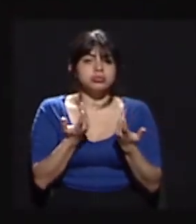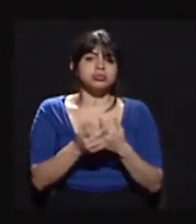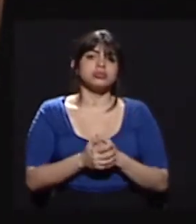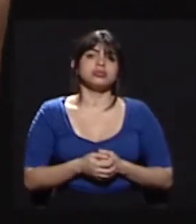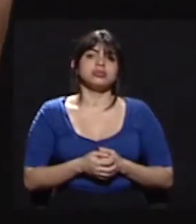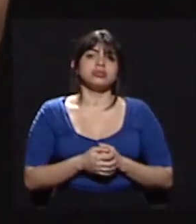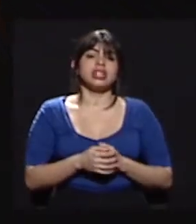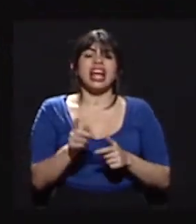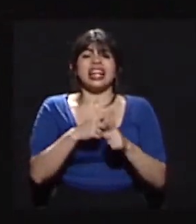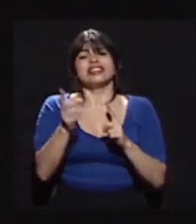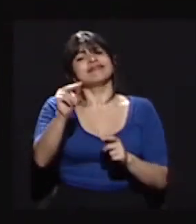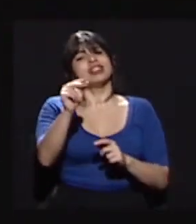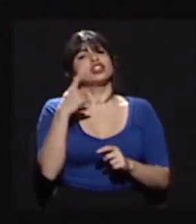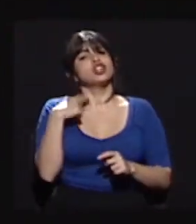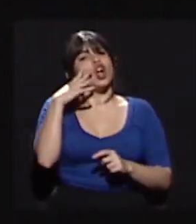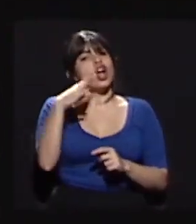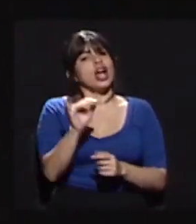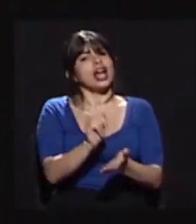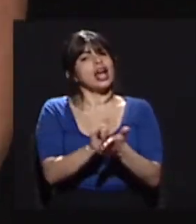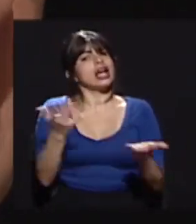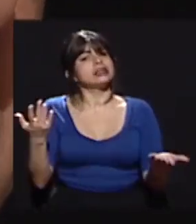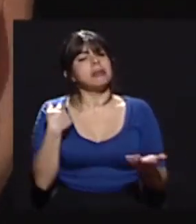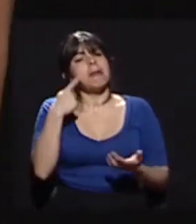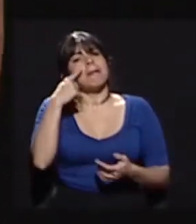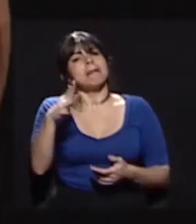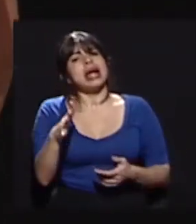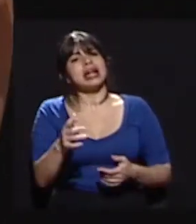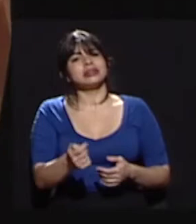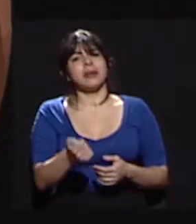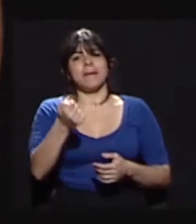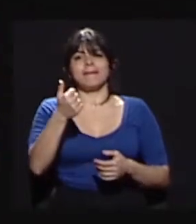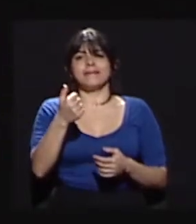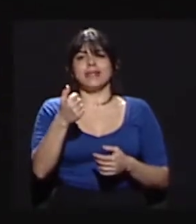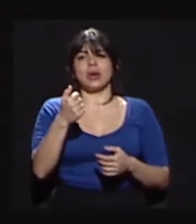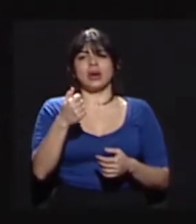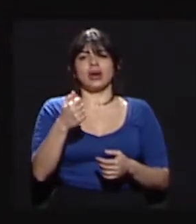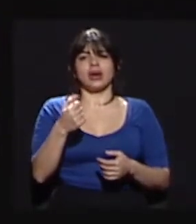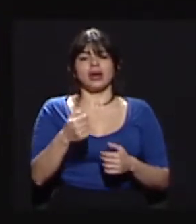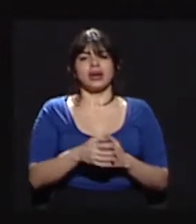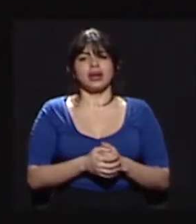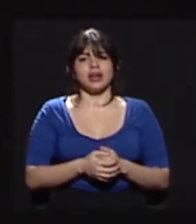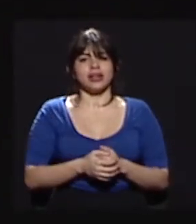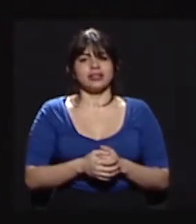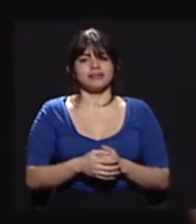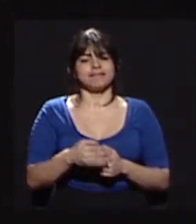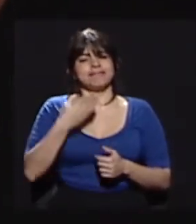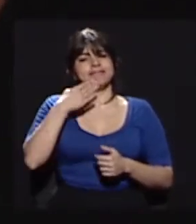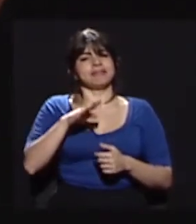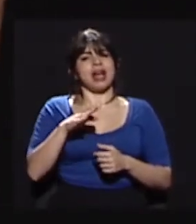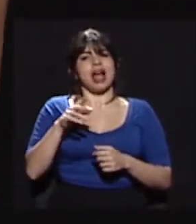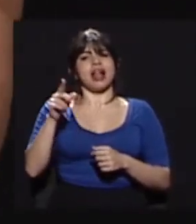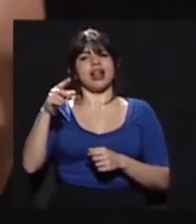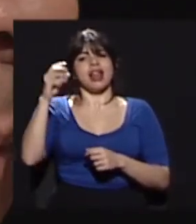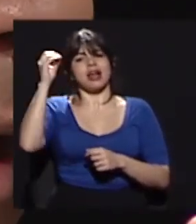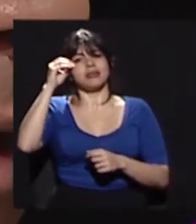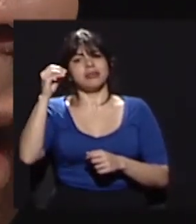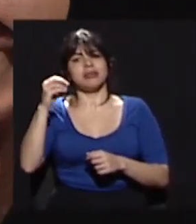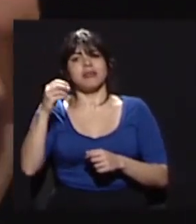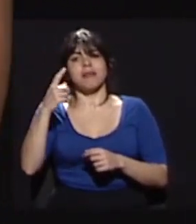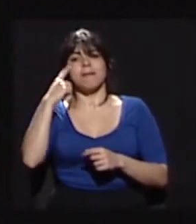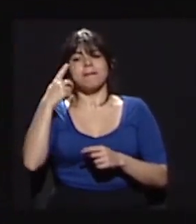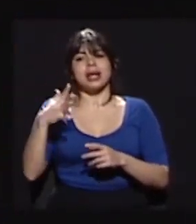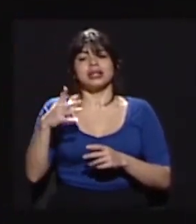así es que no yo no creo eso me pareció un poco desafortunada la afirmación que surgió de las tiendas del frente amplio la